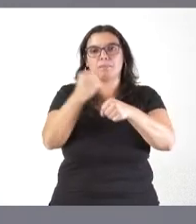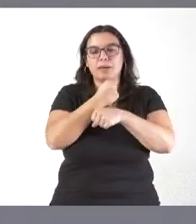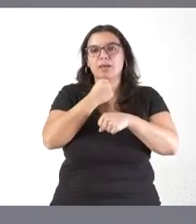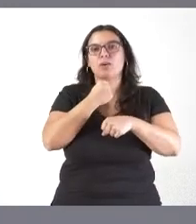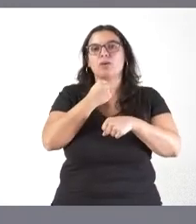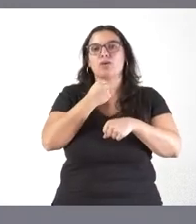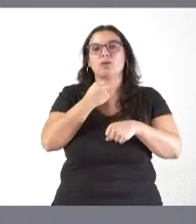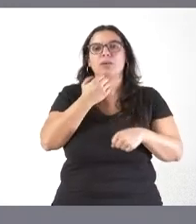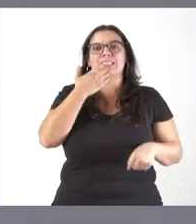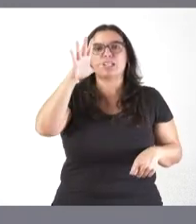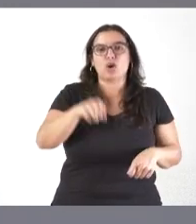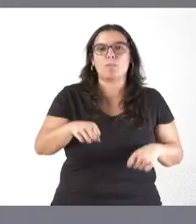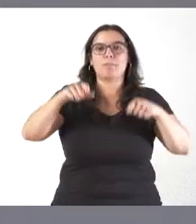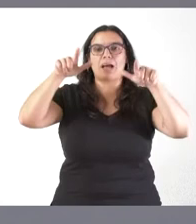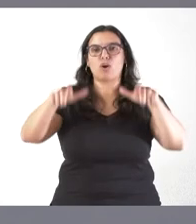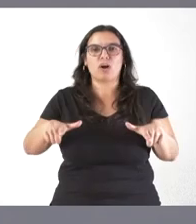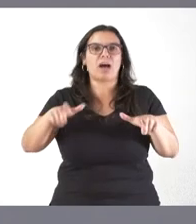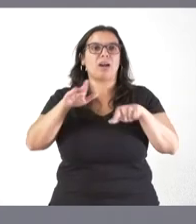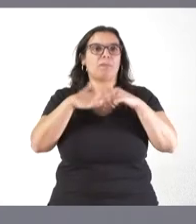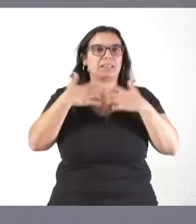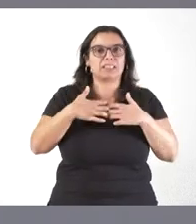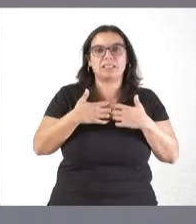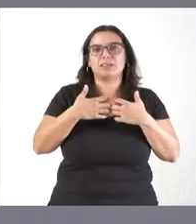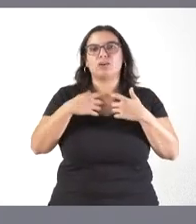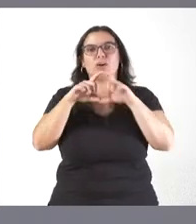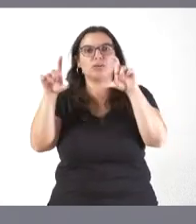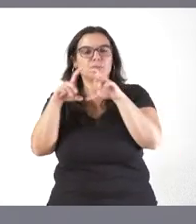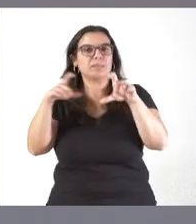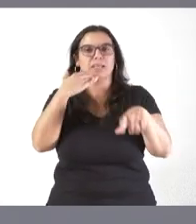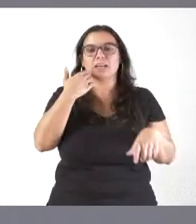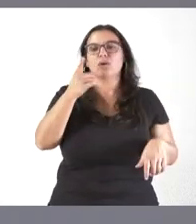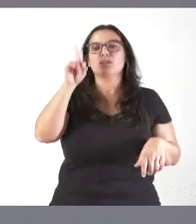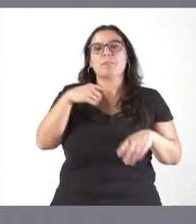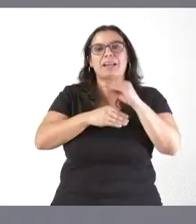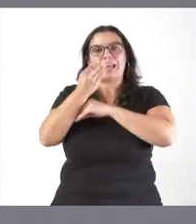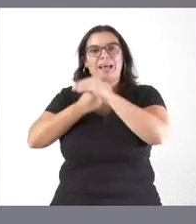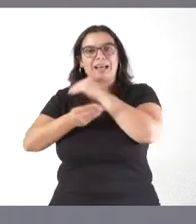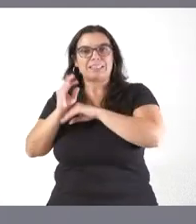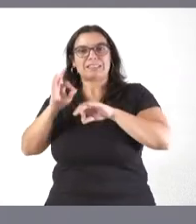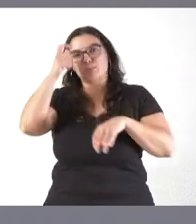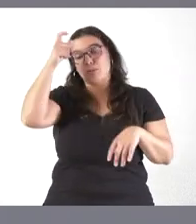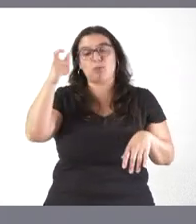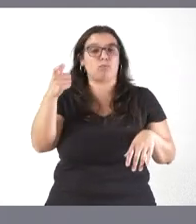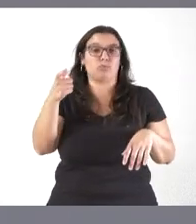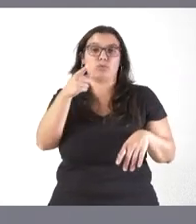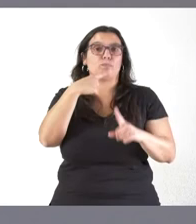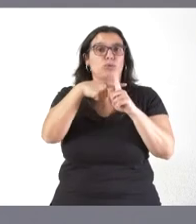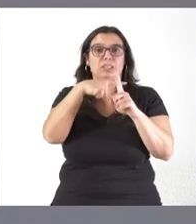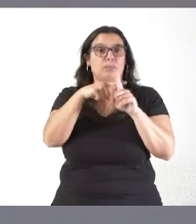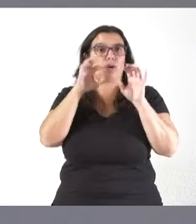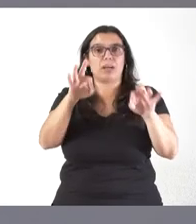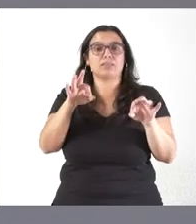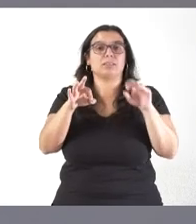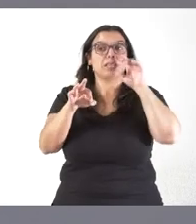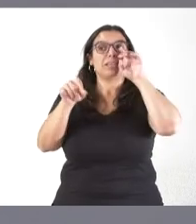la compra de bienes y muebles vinculados actividad productiva en la natalidad en el mundo rural Pues si logra dudas Son elementos muy positivos de